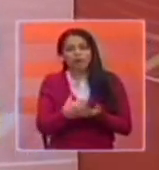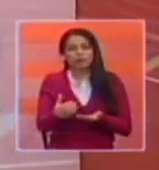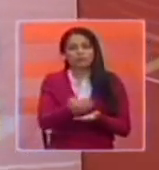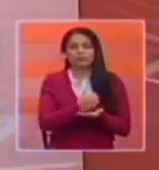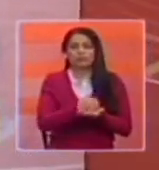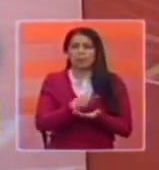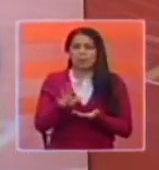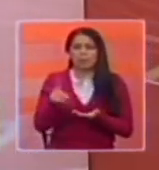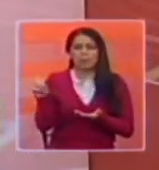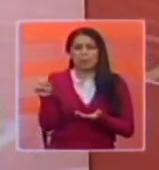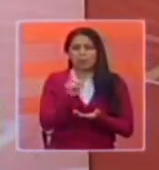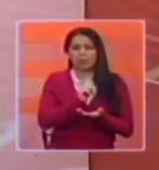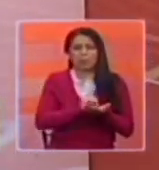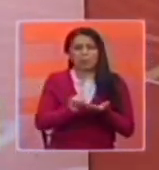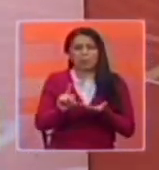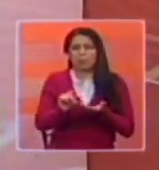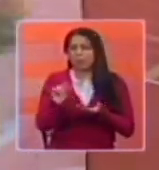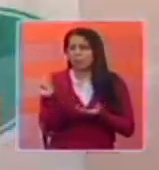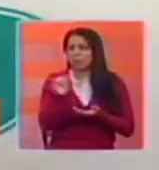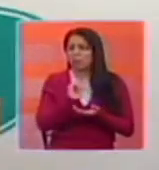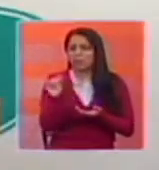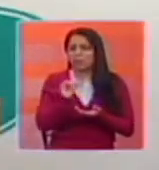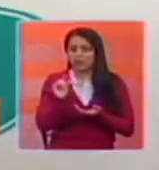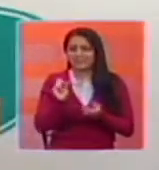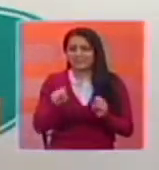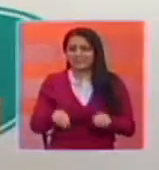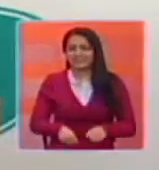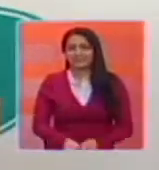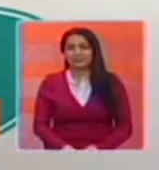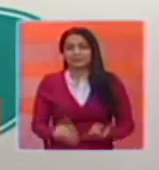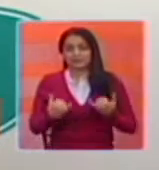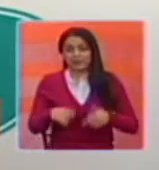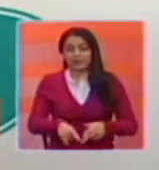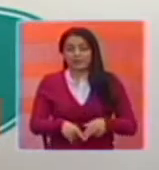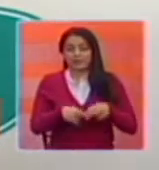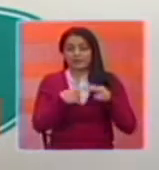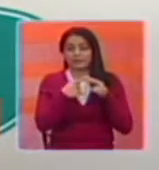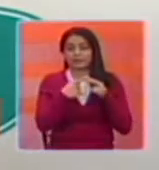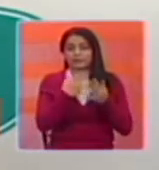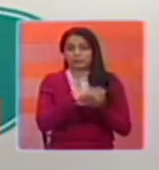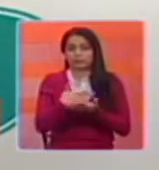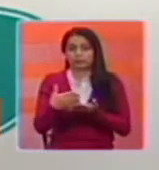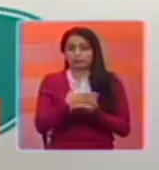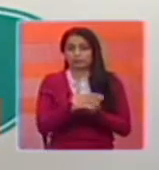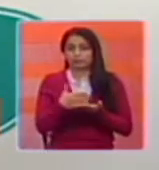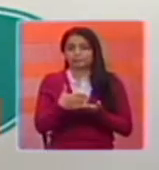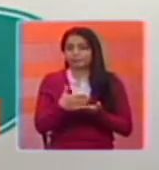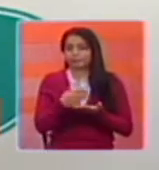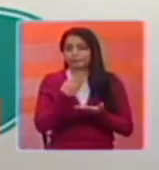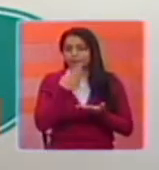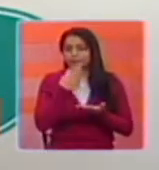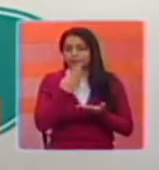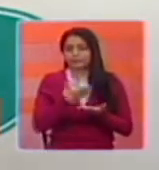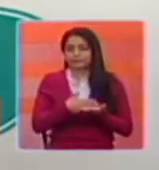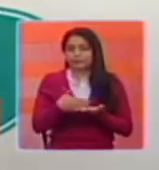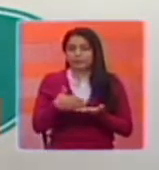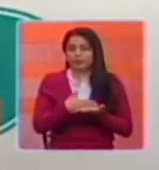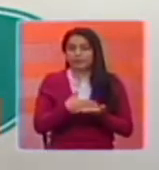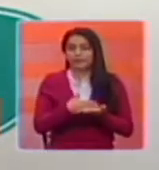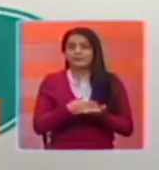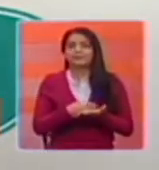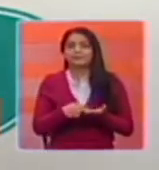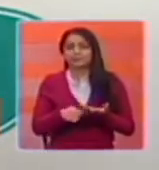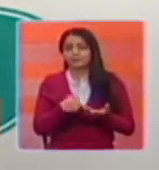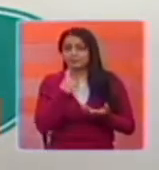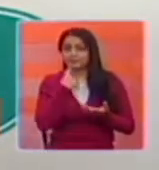económicos. Así que los puede conseguir sin ningún problema. Vamos nosotros a empezar con esta receta que es así de volando, ¿no? Nosotros tenemos azúcar